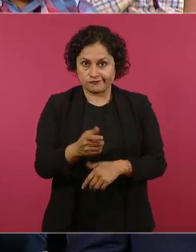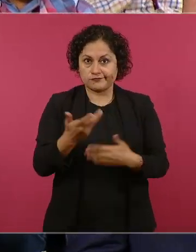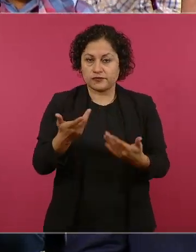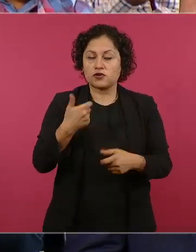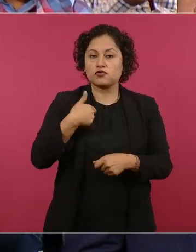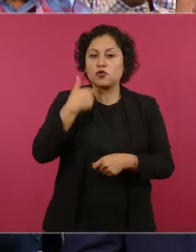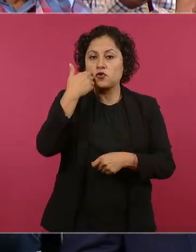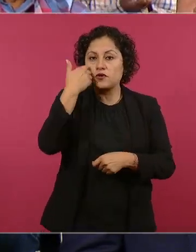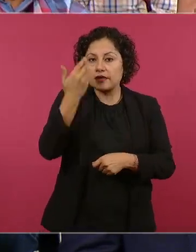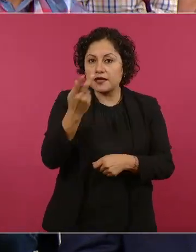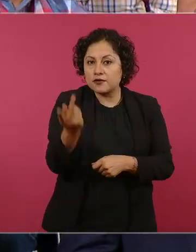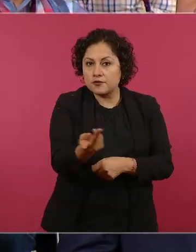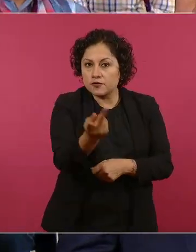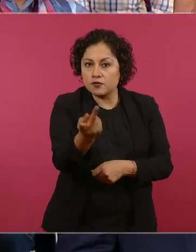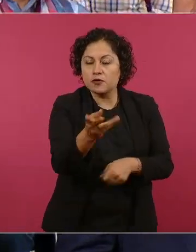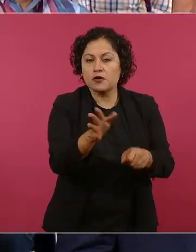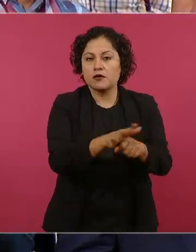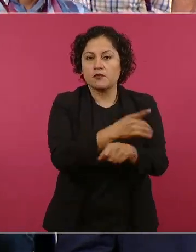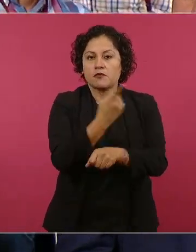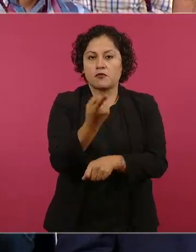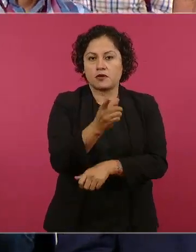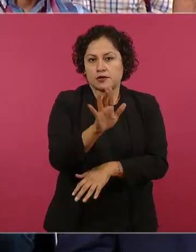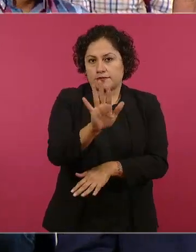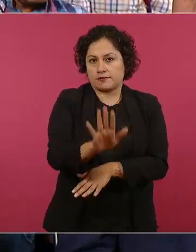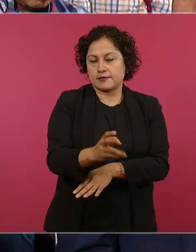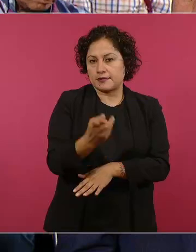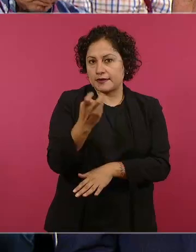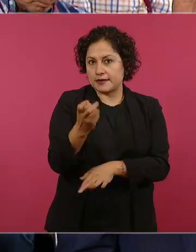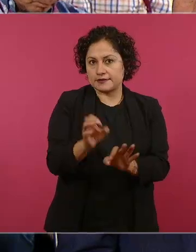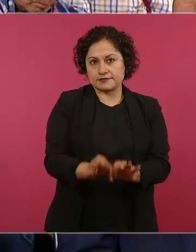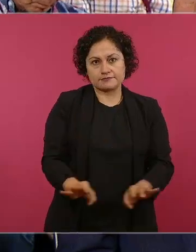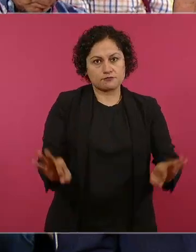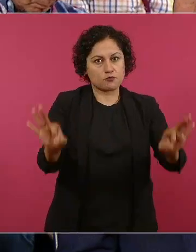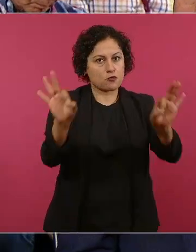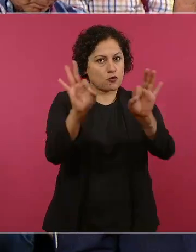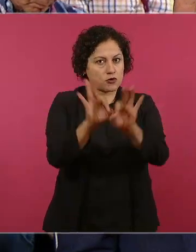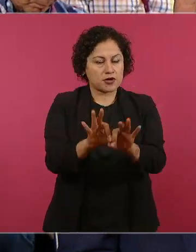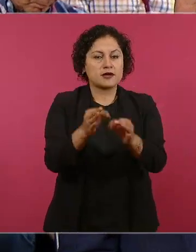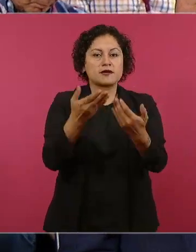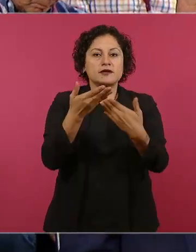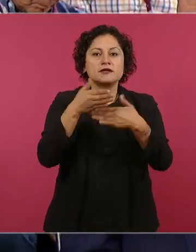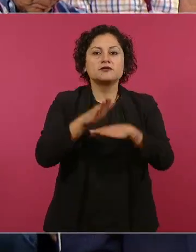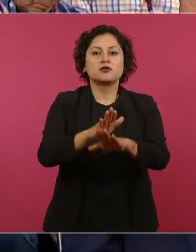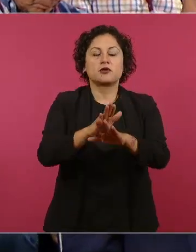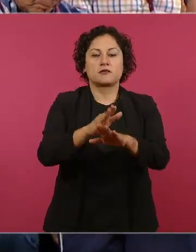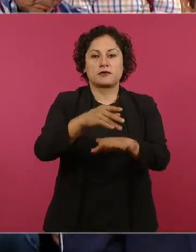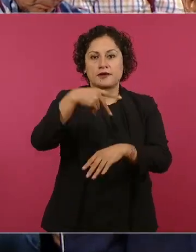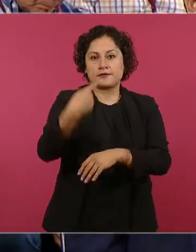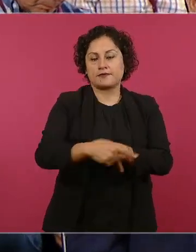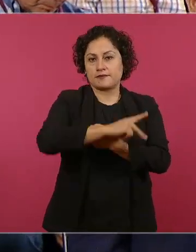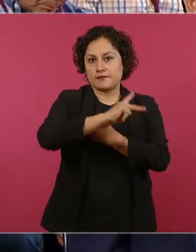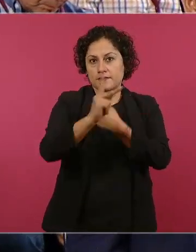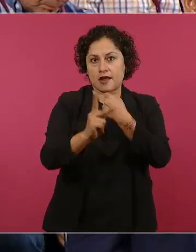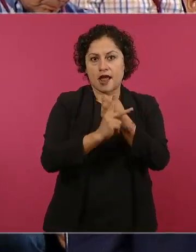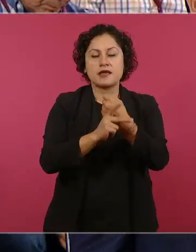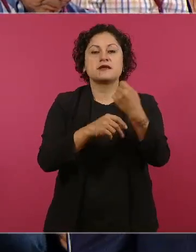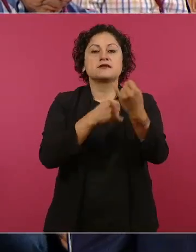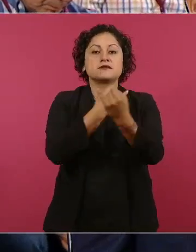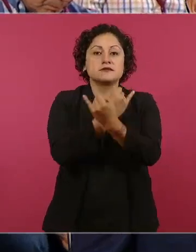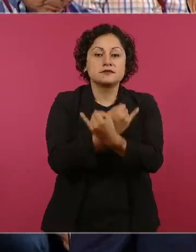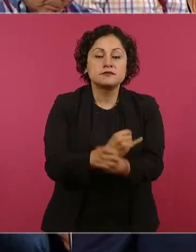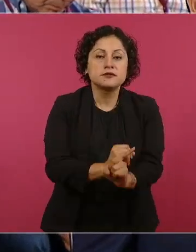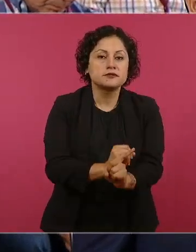final resulta prioritario hablar del tema de la soberanía nacional, la importancia que tiene la soberanía